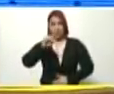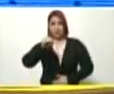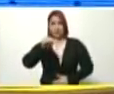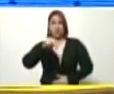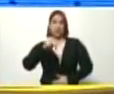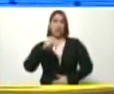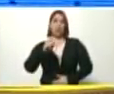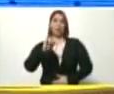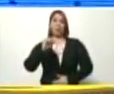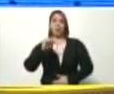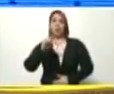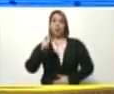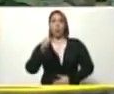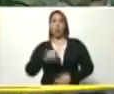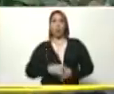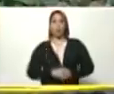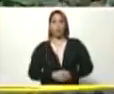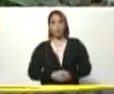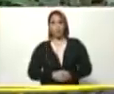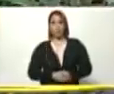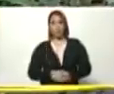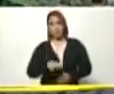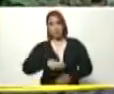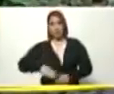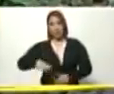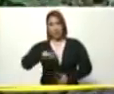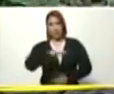Alejandro Infante y Triago, comandante de los Llanos.